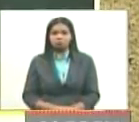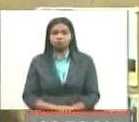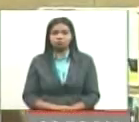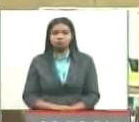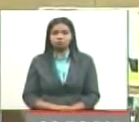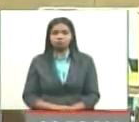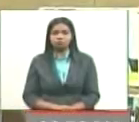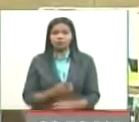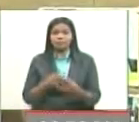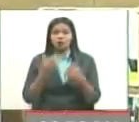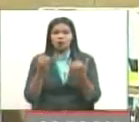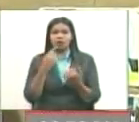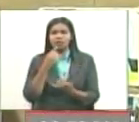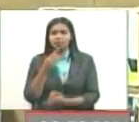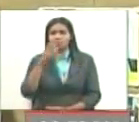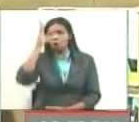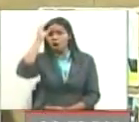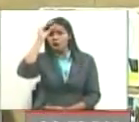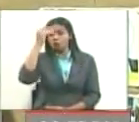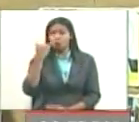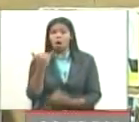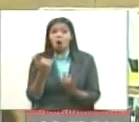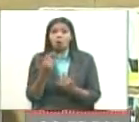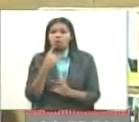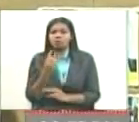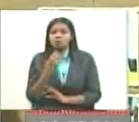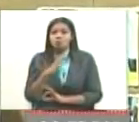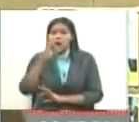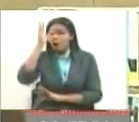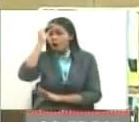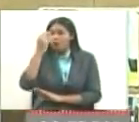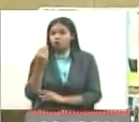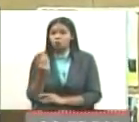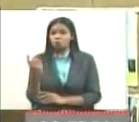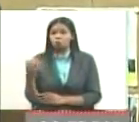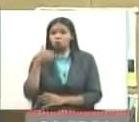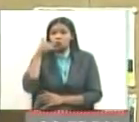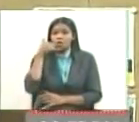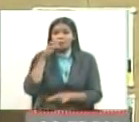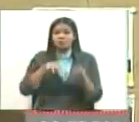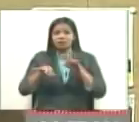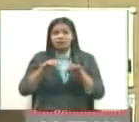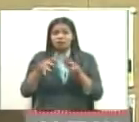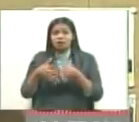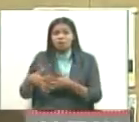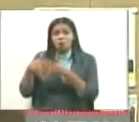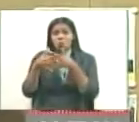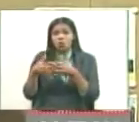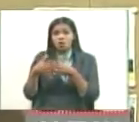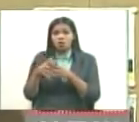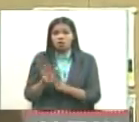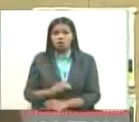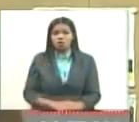¿Y ahora qué le decimos a Trump? Cuando llame Pompeo, ¿qué le vamos a decir?